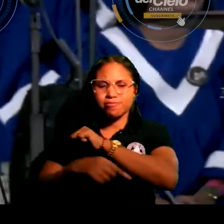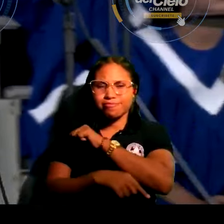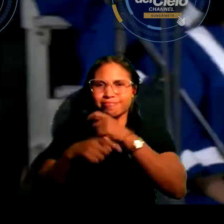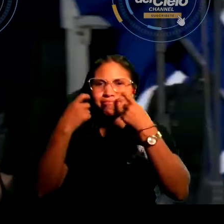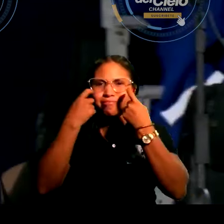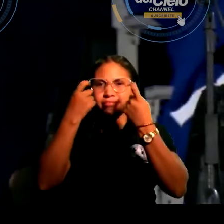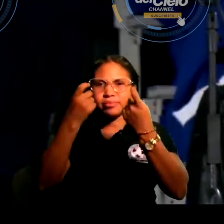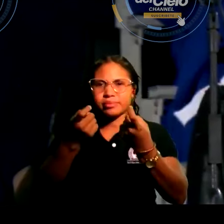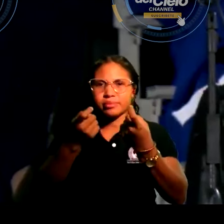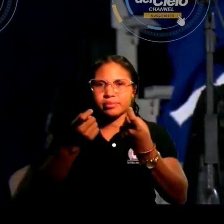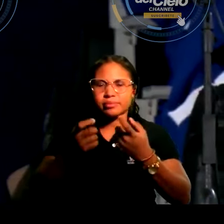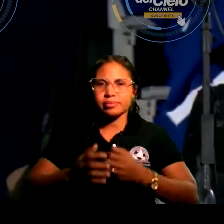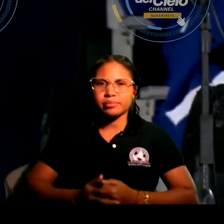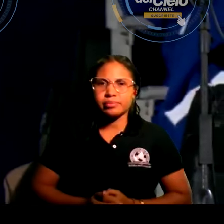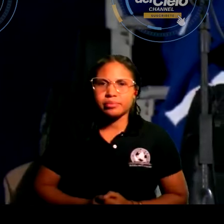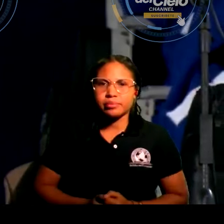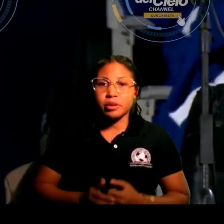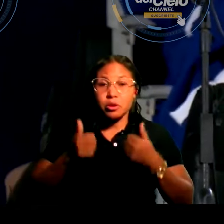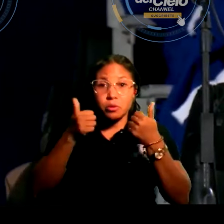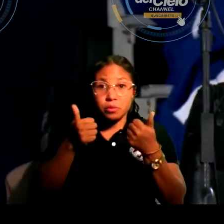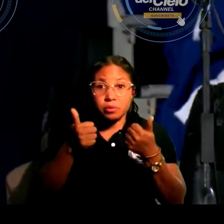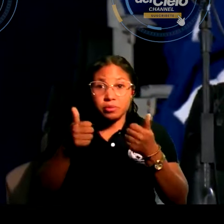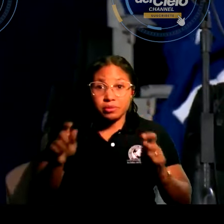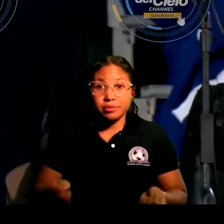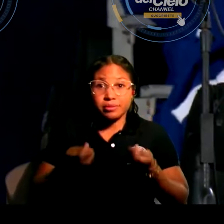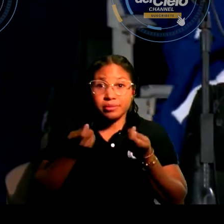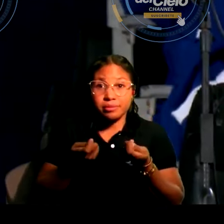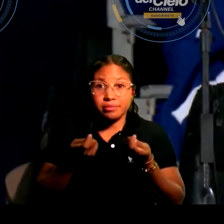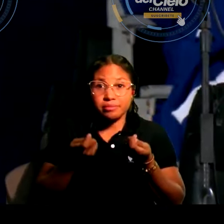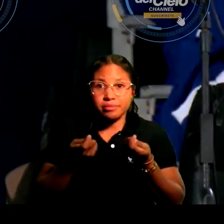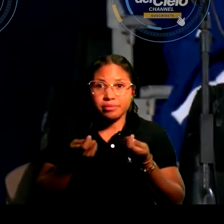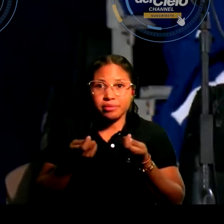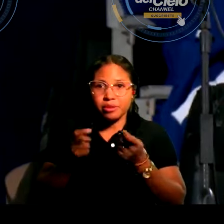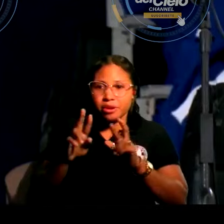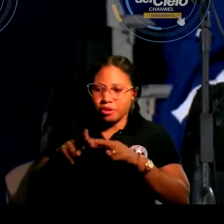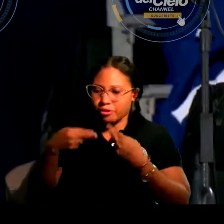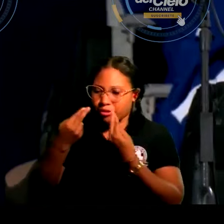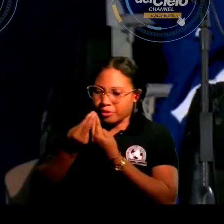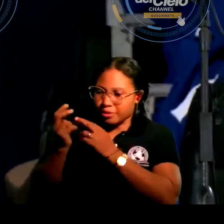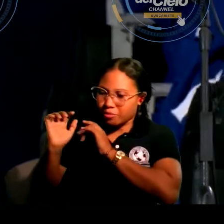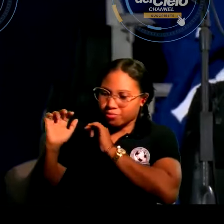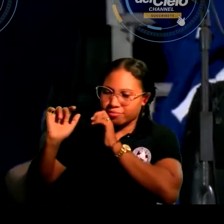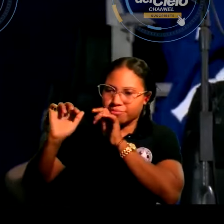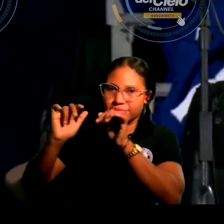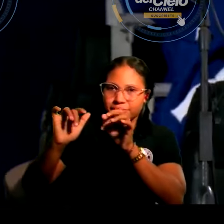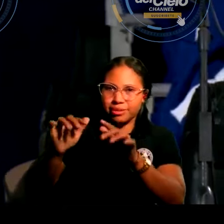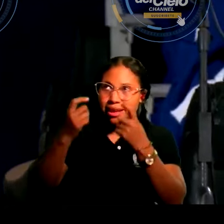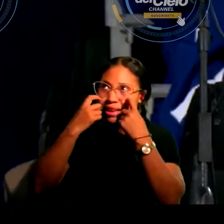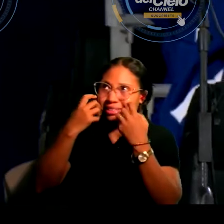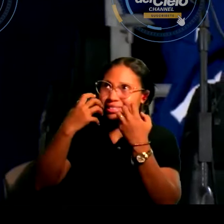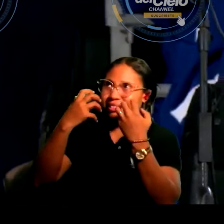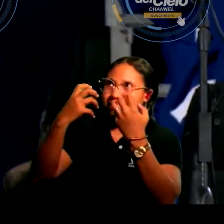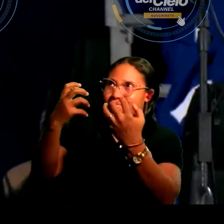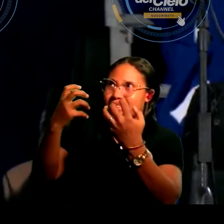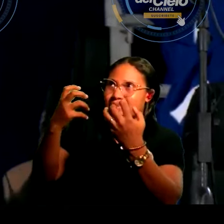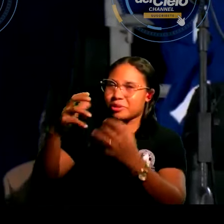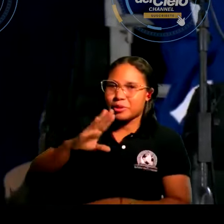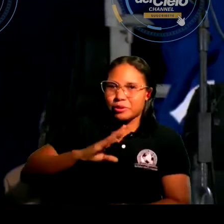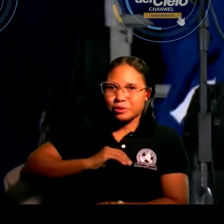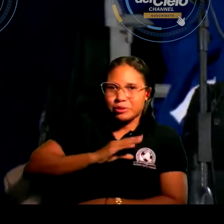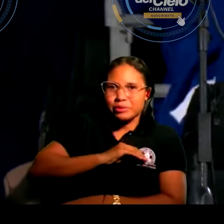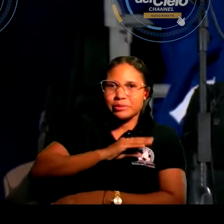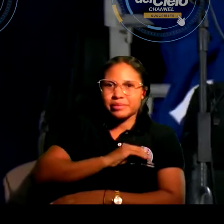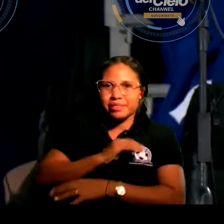ser salvo. Y los salvos nos reunimos, adoramos, exaltamos y nos gozamos